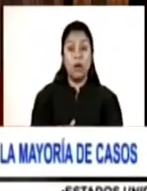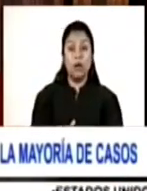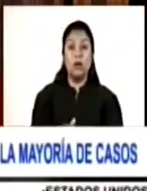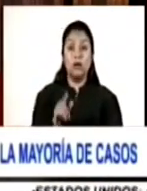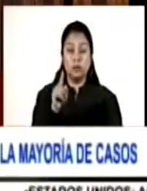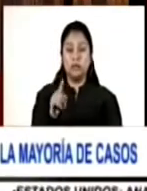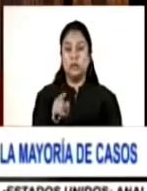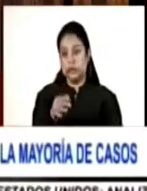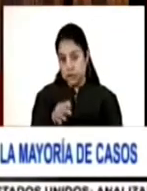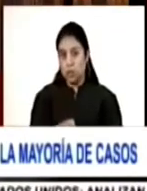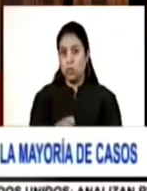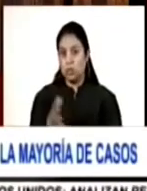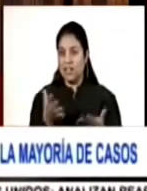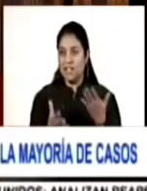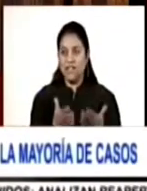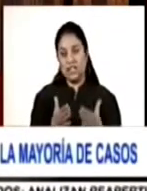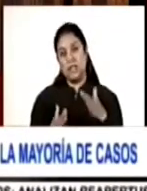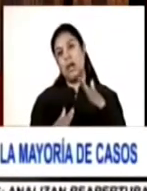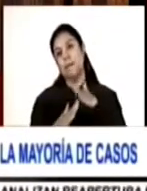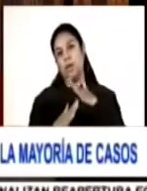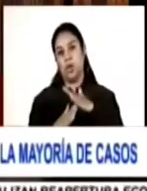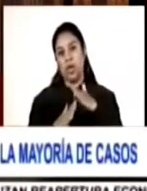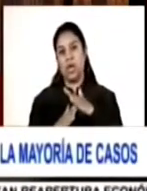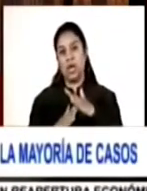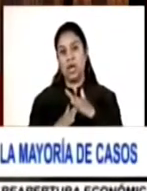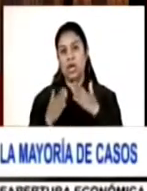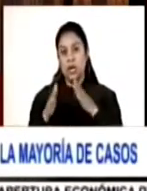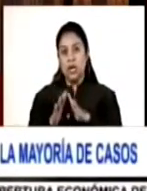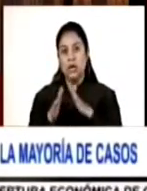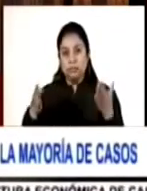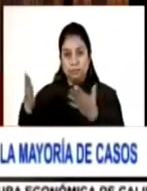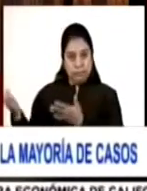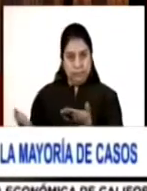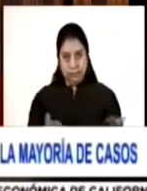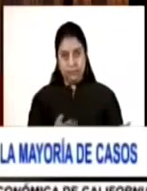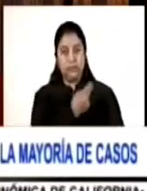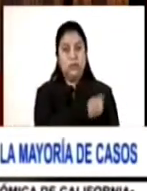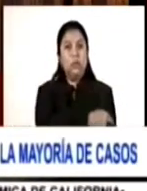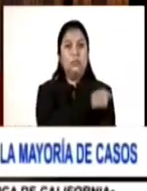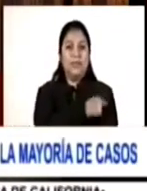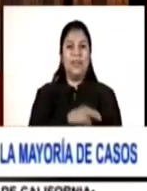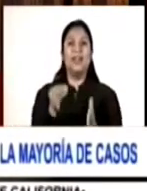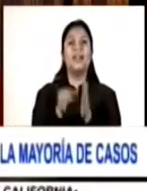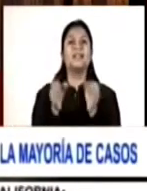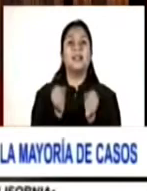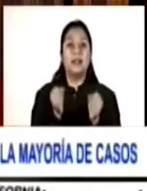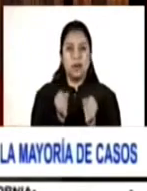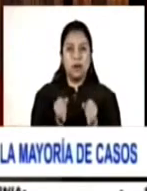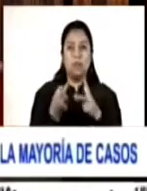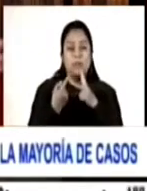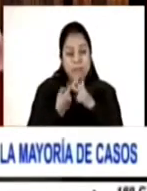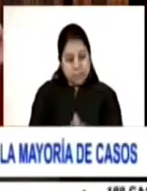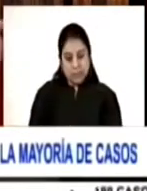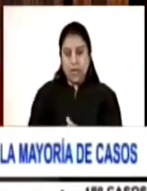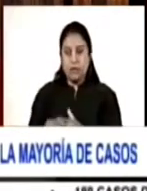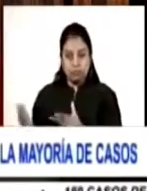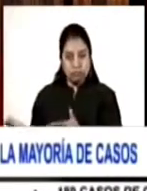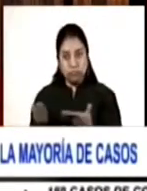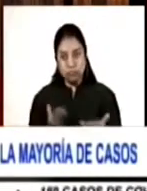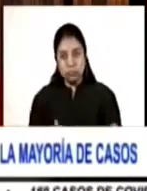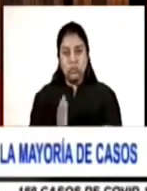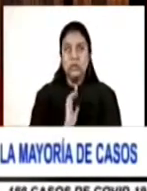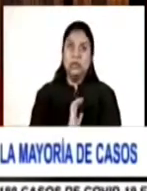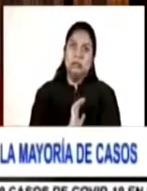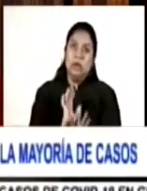casi seguramente, alrededor del mediodía, se abrirán las puertas del Hospital de Quetzaltenango para principiar a atender, Dios no lo